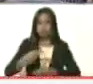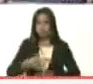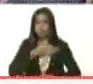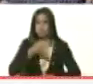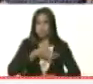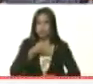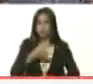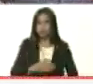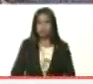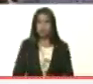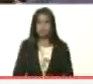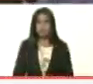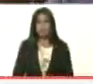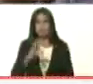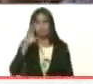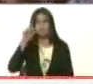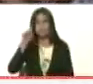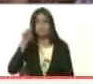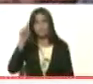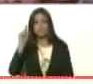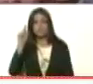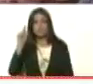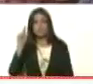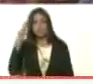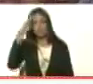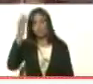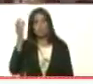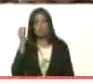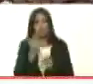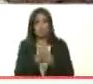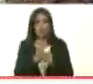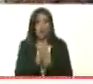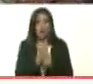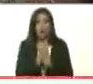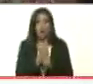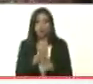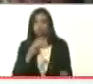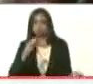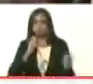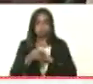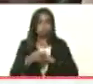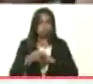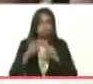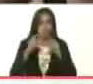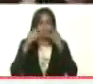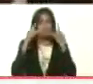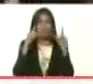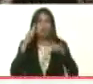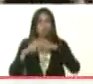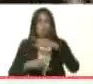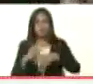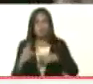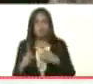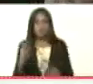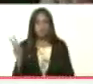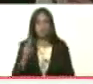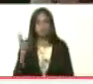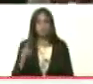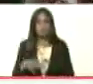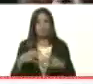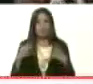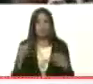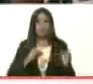popular. Los CPT, los Consejos Productivos de Trabajadores, tiene que convertirse en el milagro productivo de Venezuela, en el